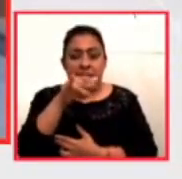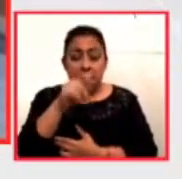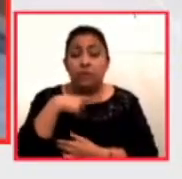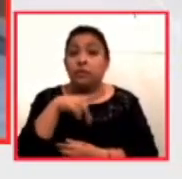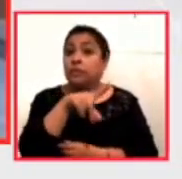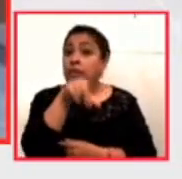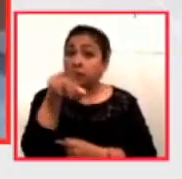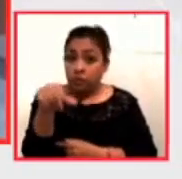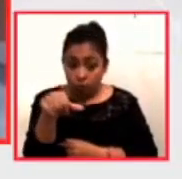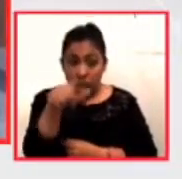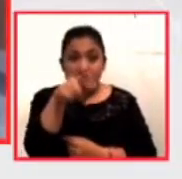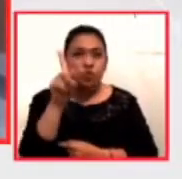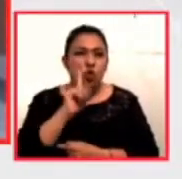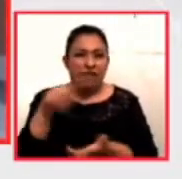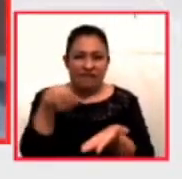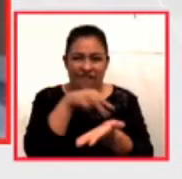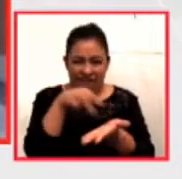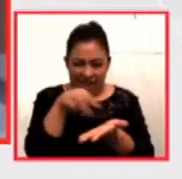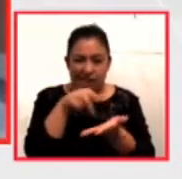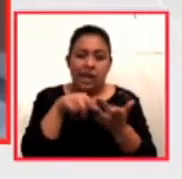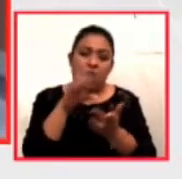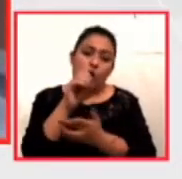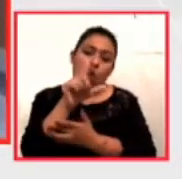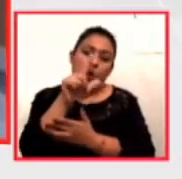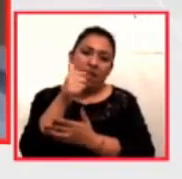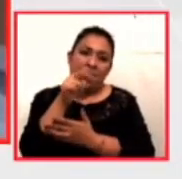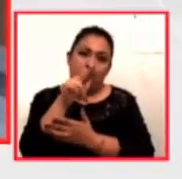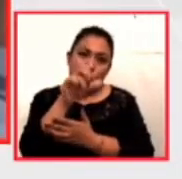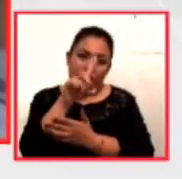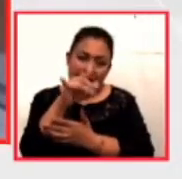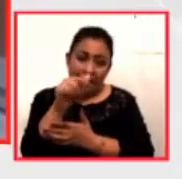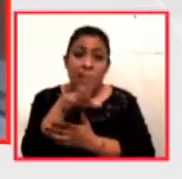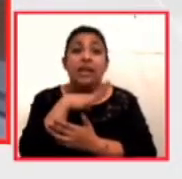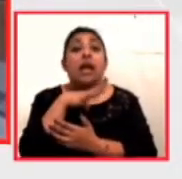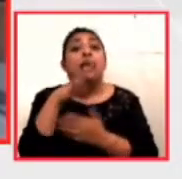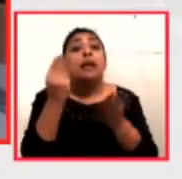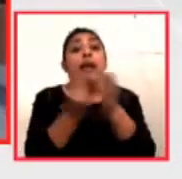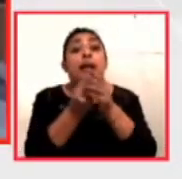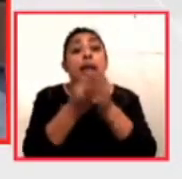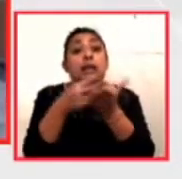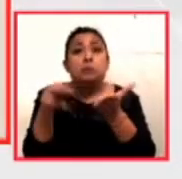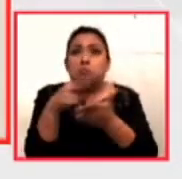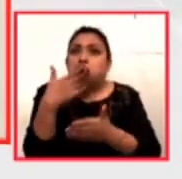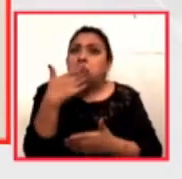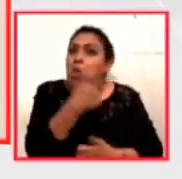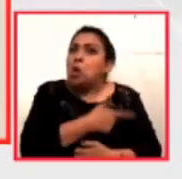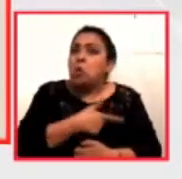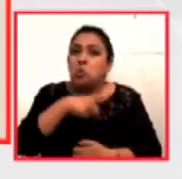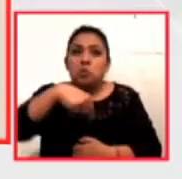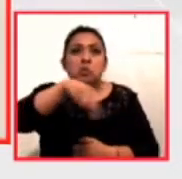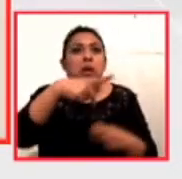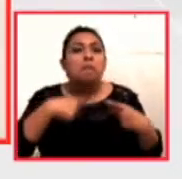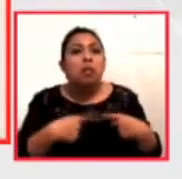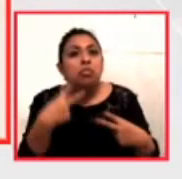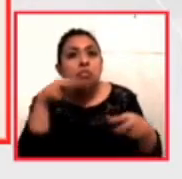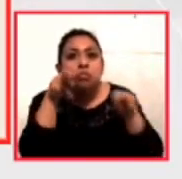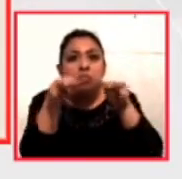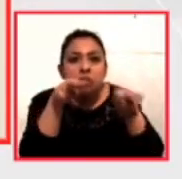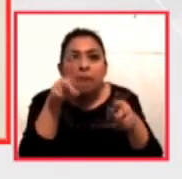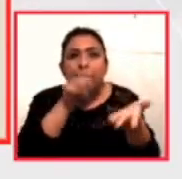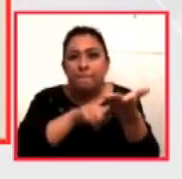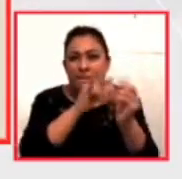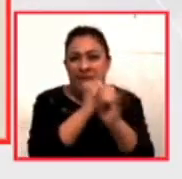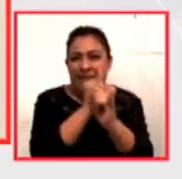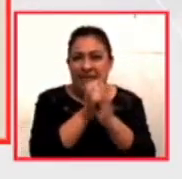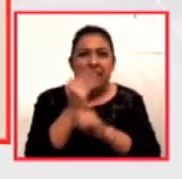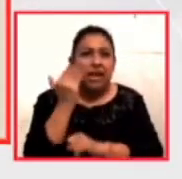Posteriormente, la bailarina y coreógrafa Olga Rodríguez impartió una clase de ballet que fue muy bien recibida por el público que se congregó en la red social.